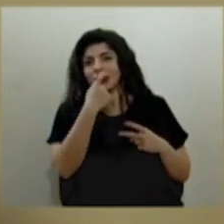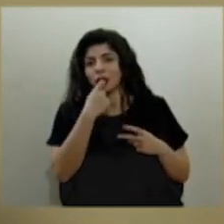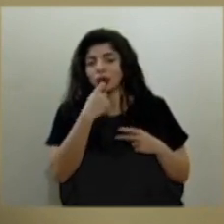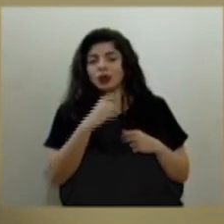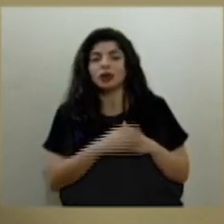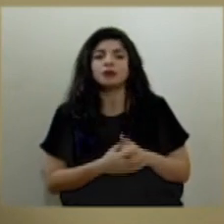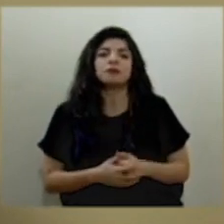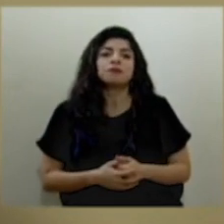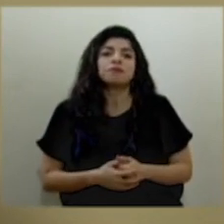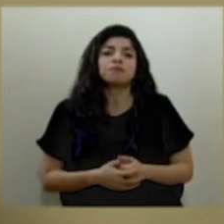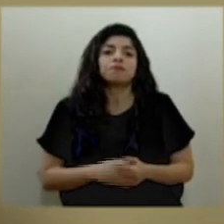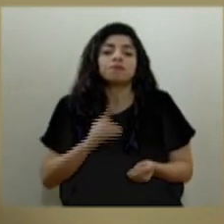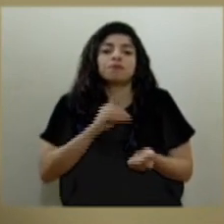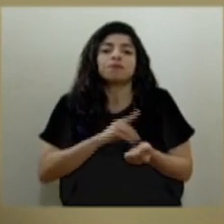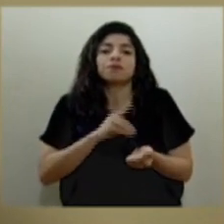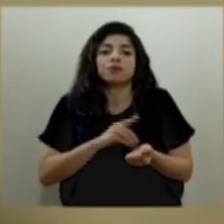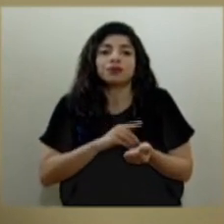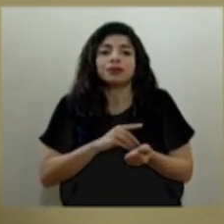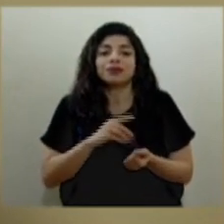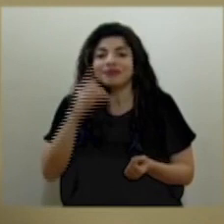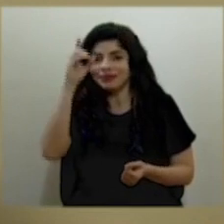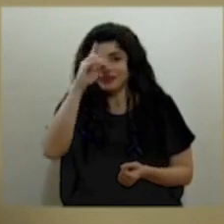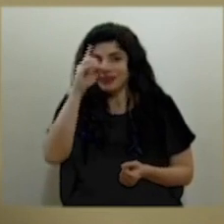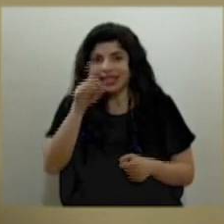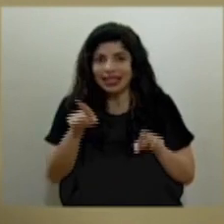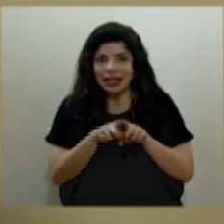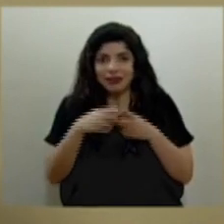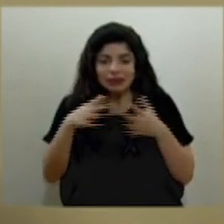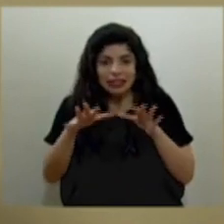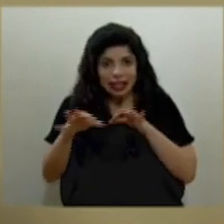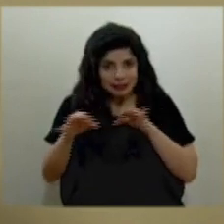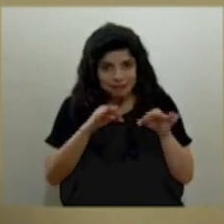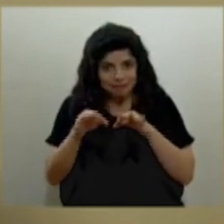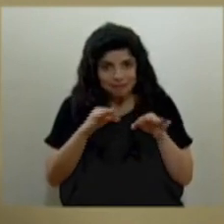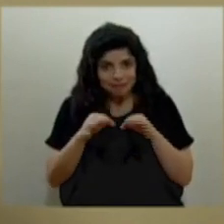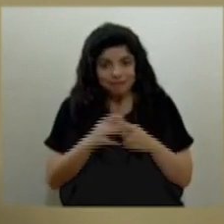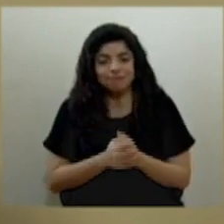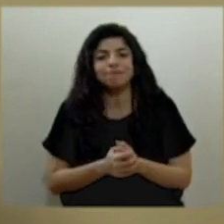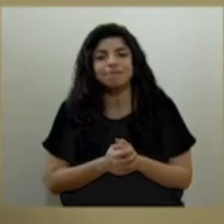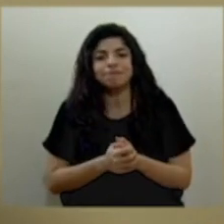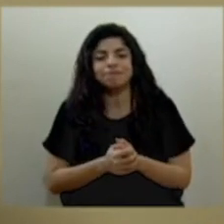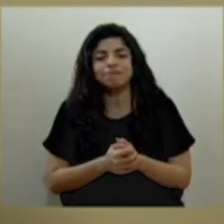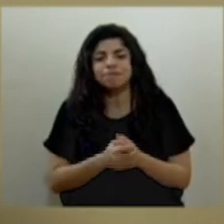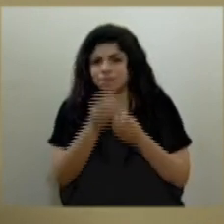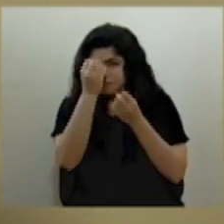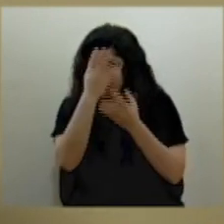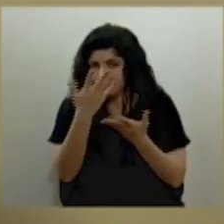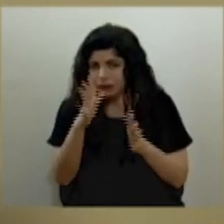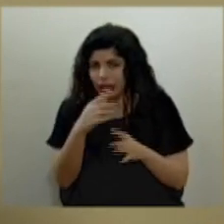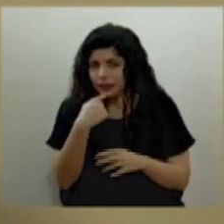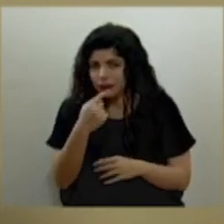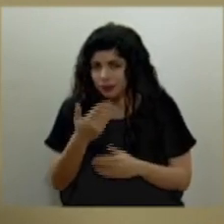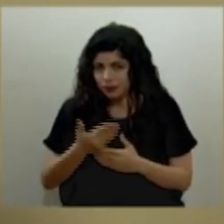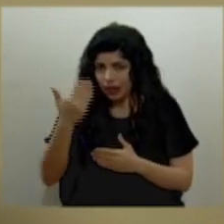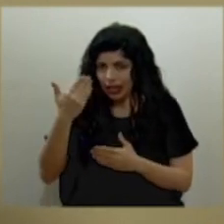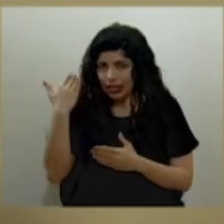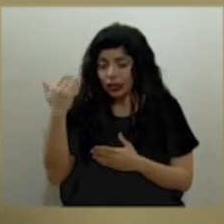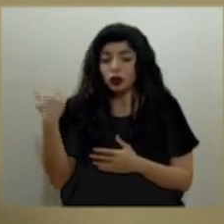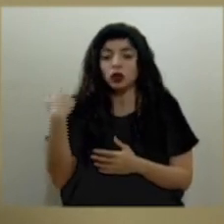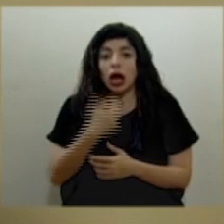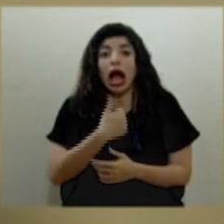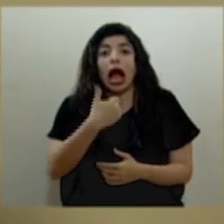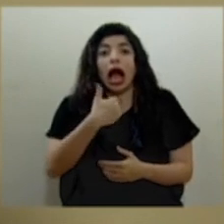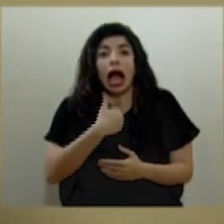en específico y que el doctor Salas también ha hecho referencia, mencionarle, como lo hemos mencionado en otros momentos, que tenemos